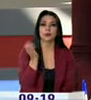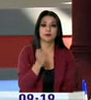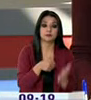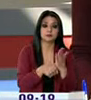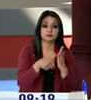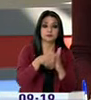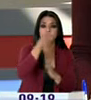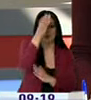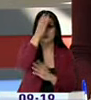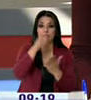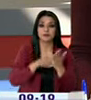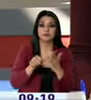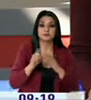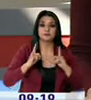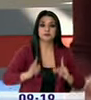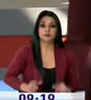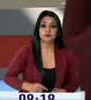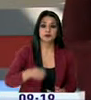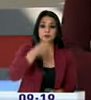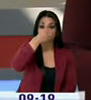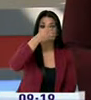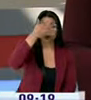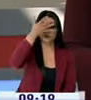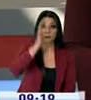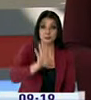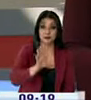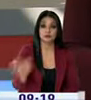Ministerio de Educación y Salud de la provincia Sáchila.